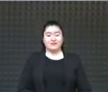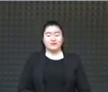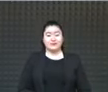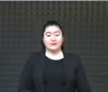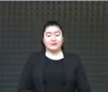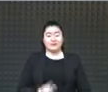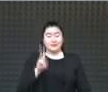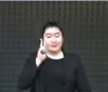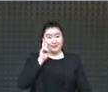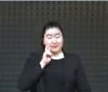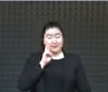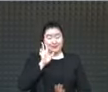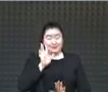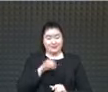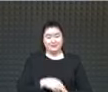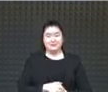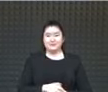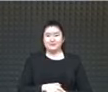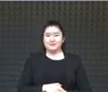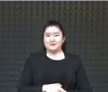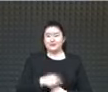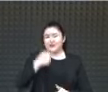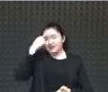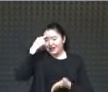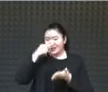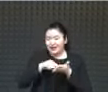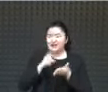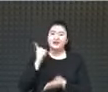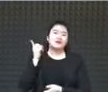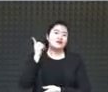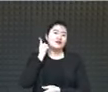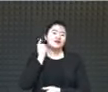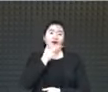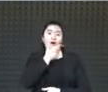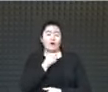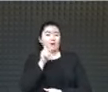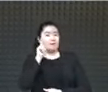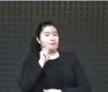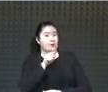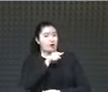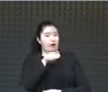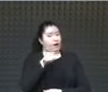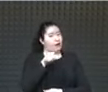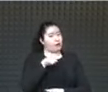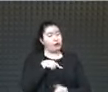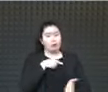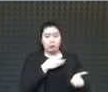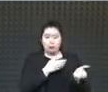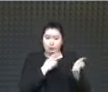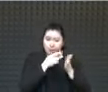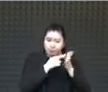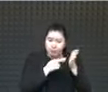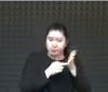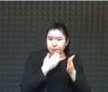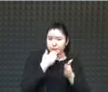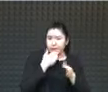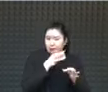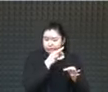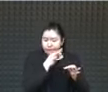a ver, yo pienso que los diputados y diputadas deben actuar con rectitud. Tienen suficiente